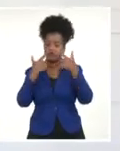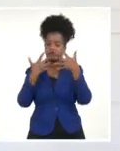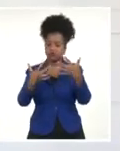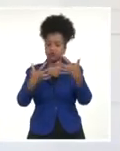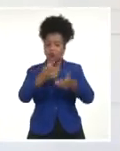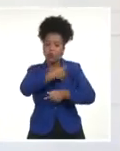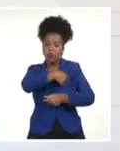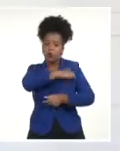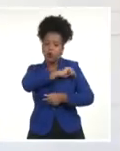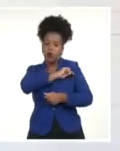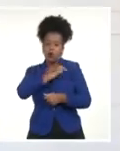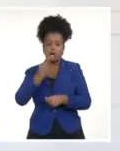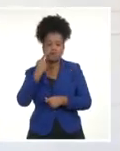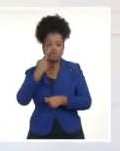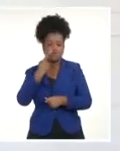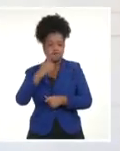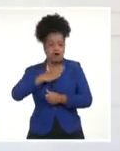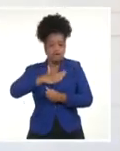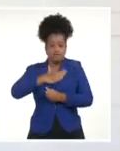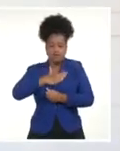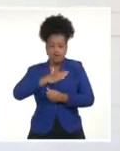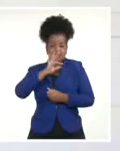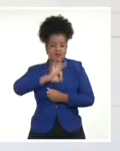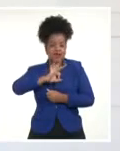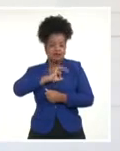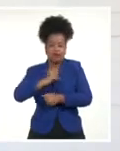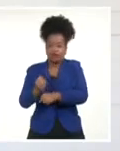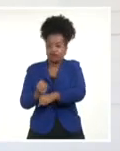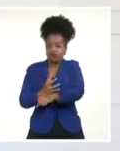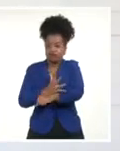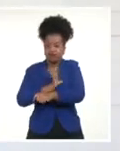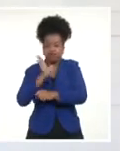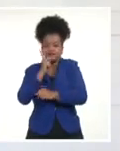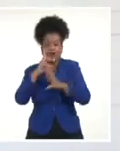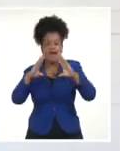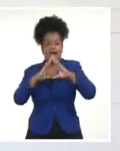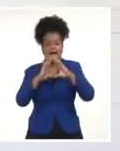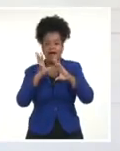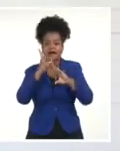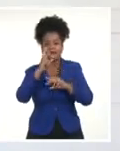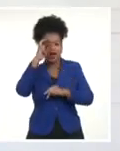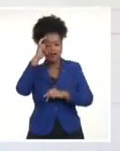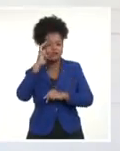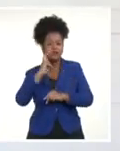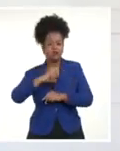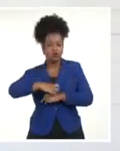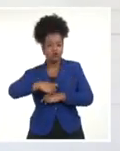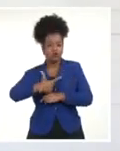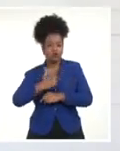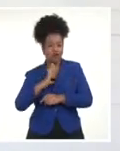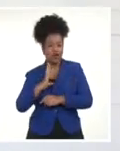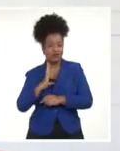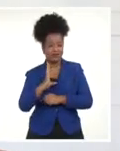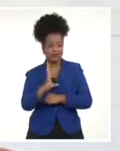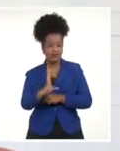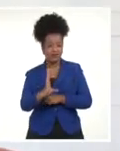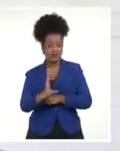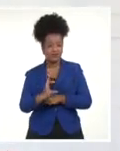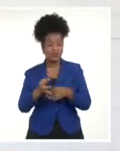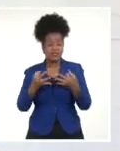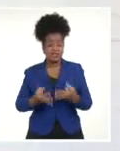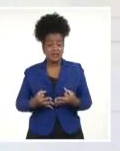apropie de su patrimonio y se sienta orgulloso de donde vive, porque como decimos siempre, no es que